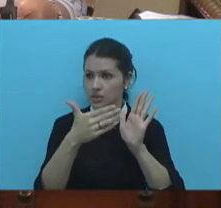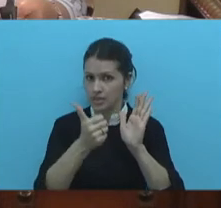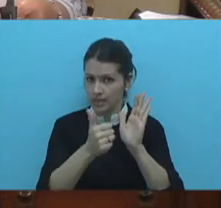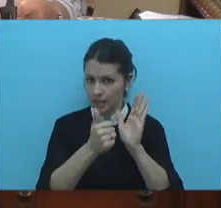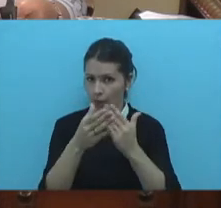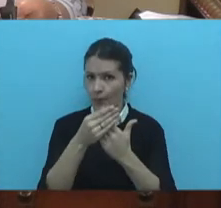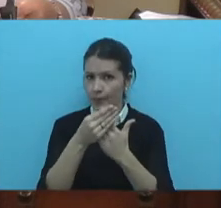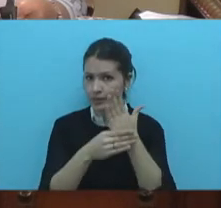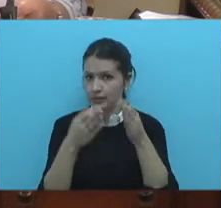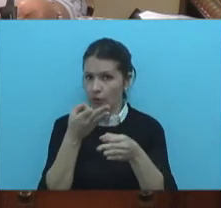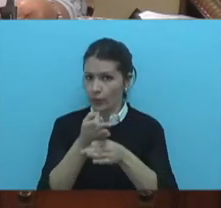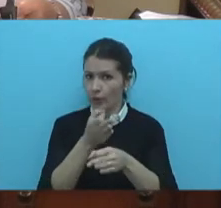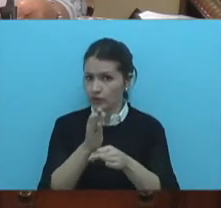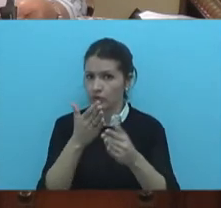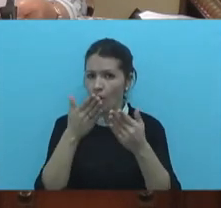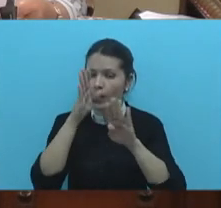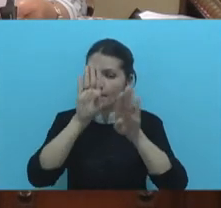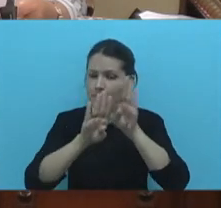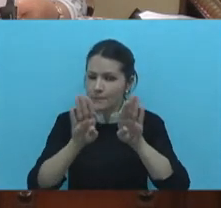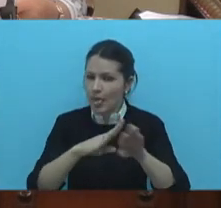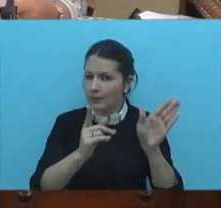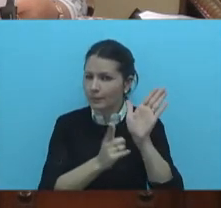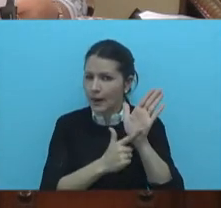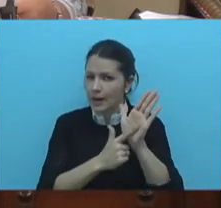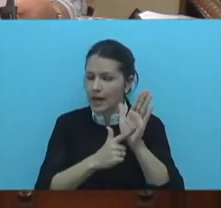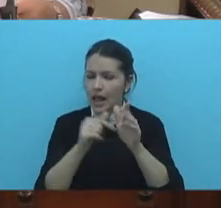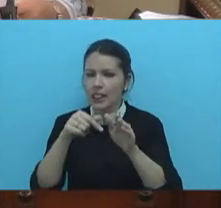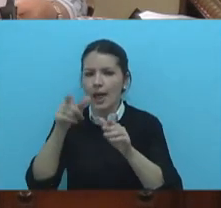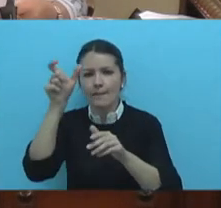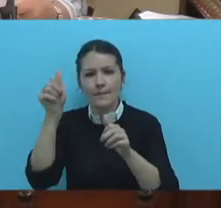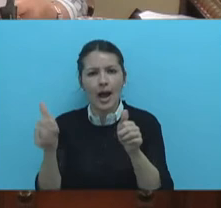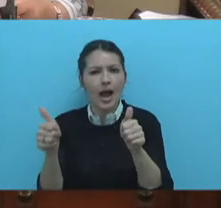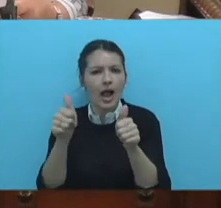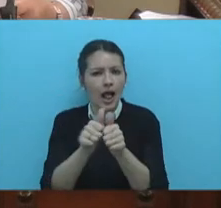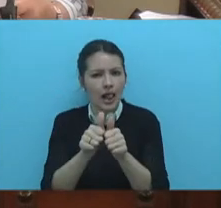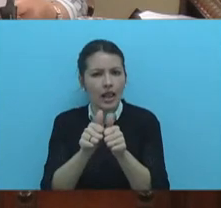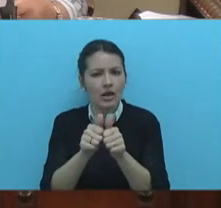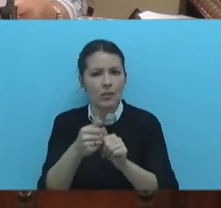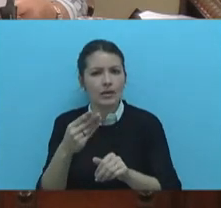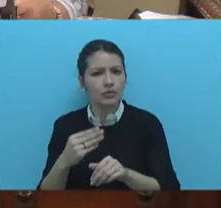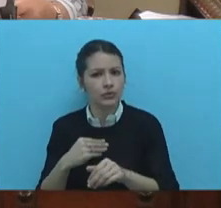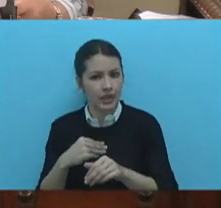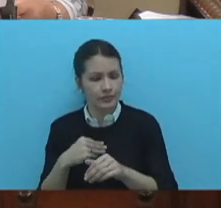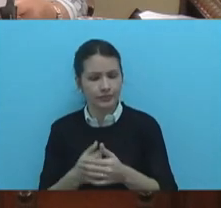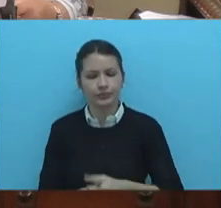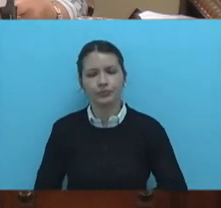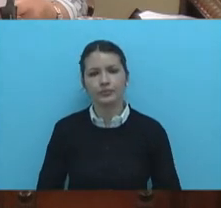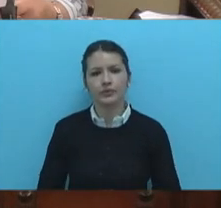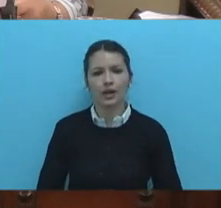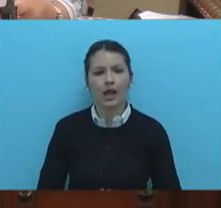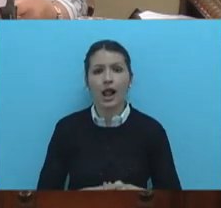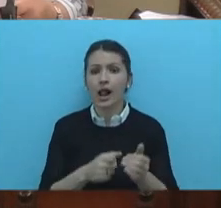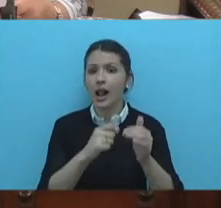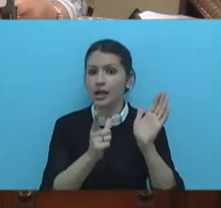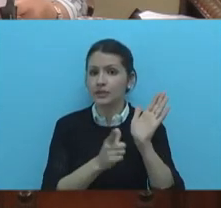el funcionamiento de este acompañamiento. Artículo séptimo, instruir a los Ministerios de Salud y Educación